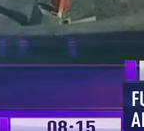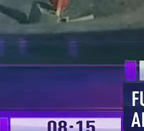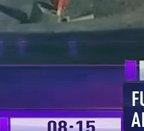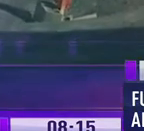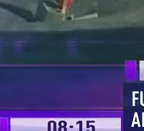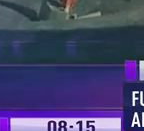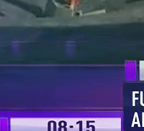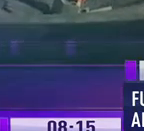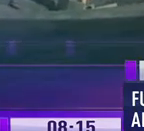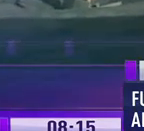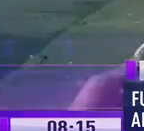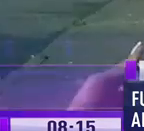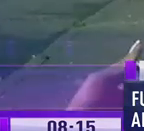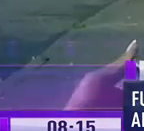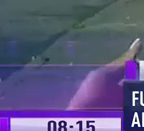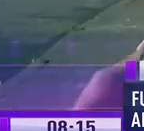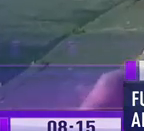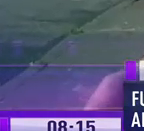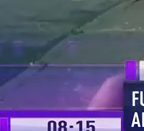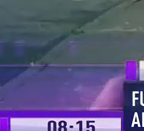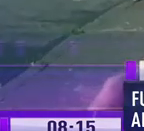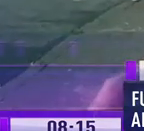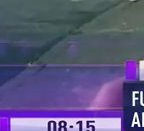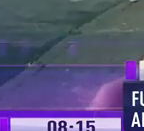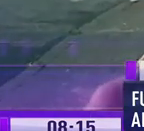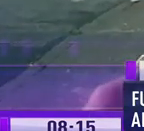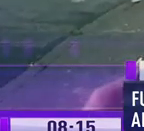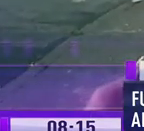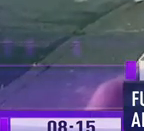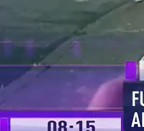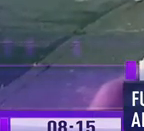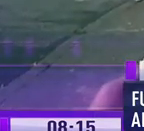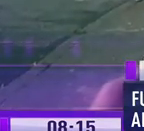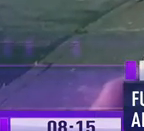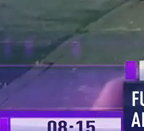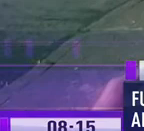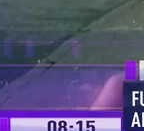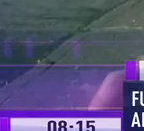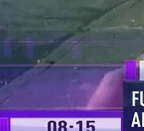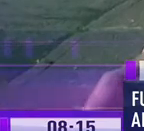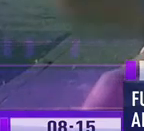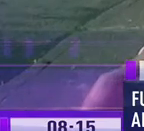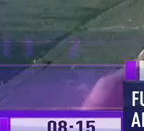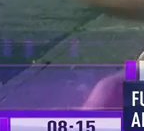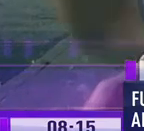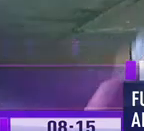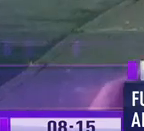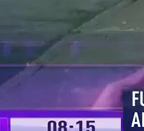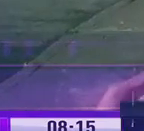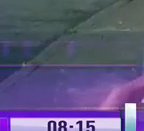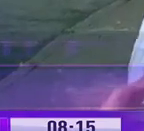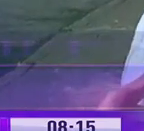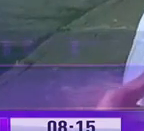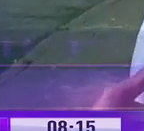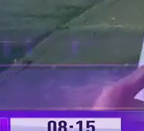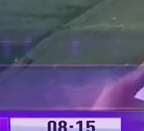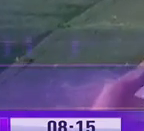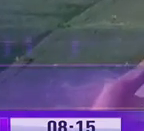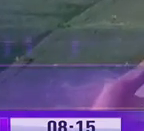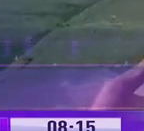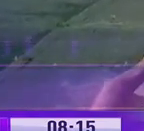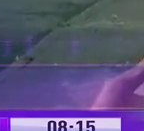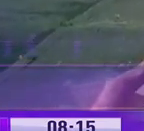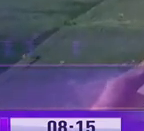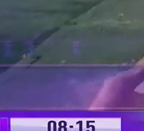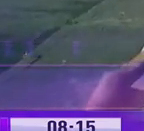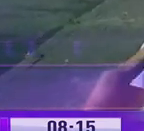otra que también está por el mismo sector roto, pero por lo menos este ya está. Así que ya les contaremos esto y más al retornar en este, el primer noticiero de